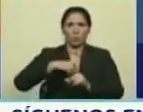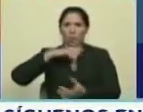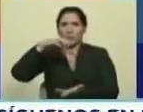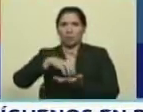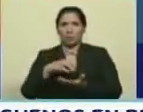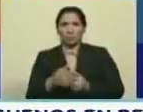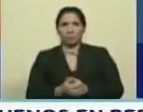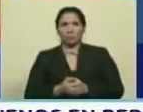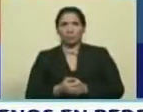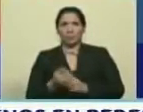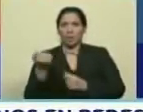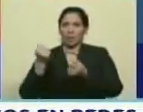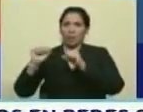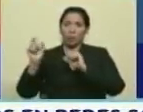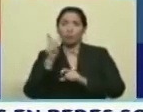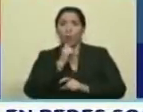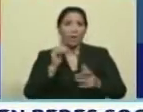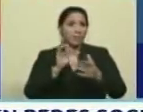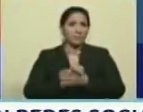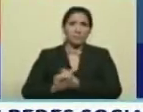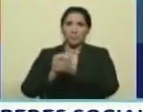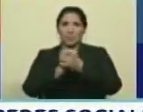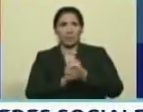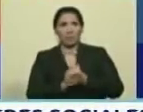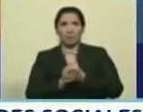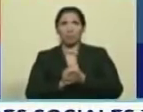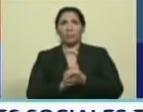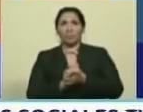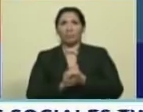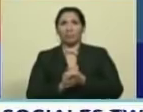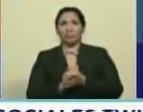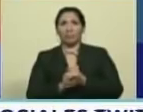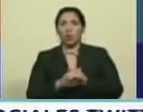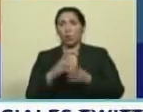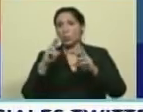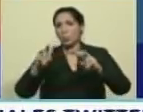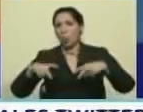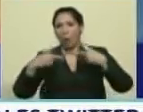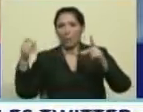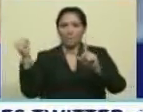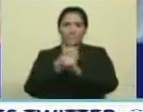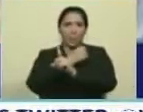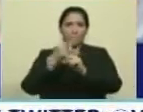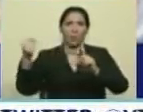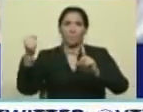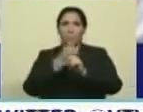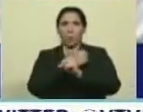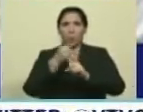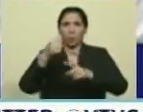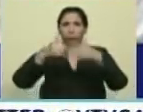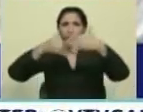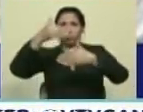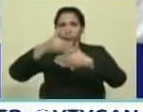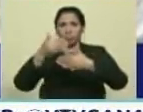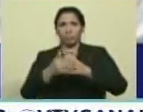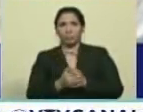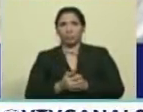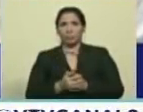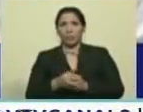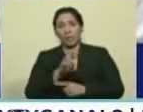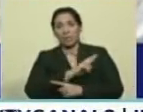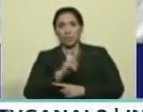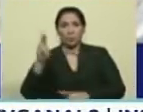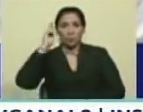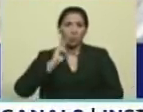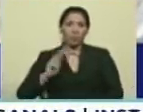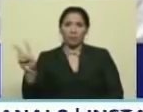sus enemigos frustraron si no advertimos los nuevos riesgos y amenazas a que se enfrenta el bloque. La República Bolivariana